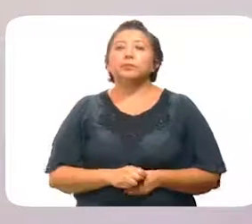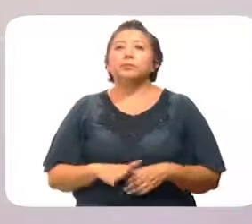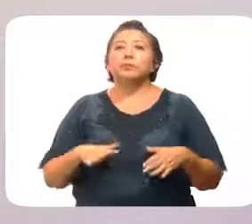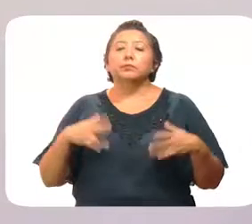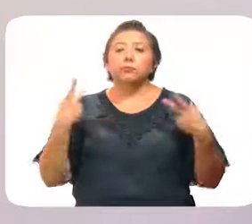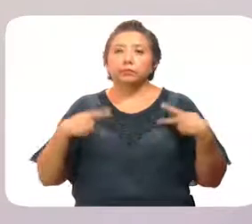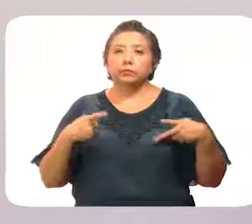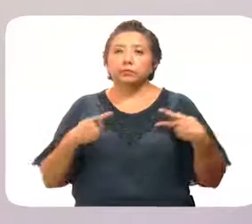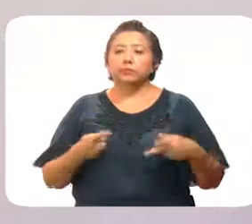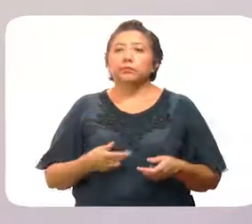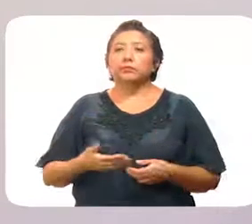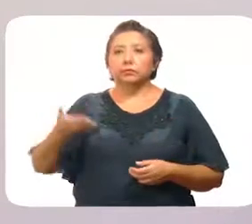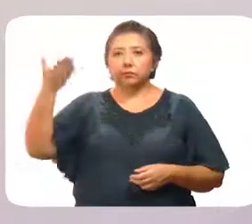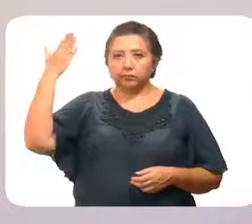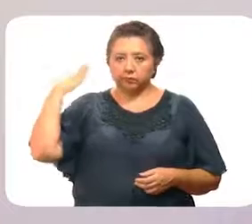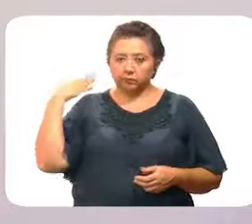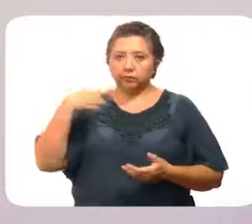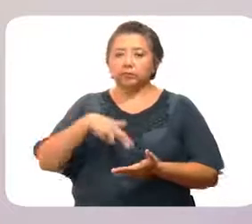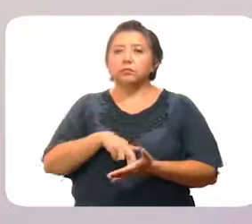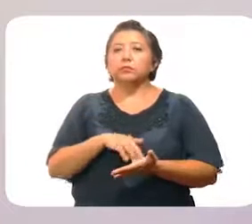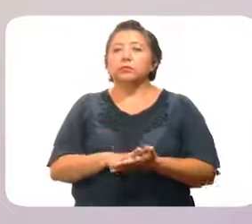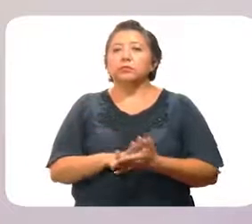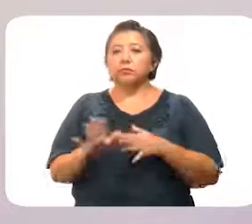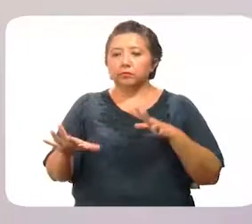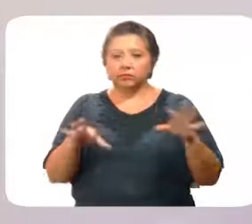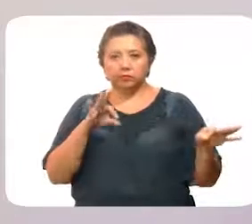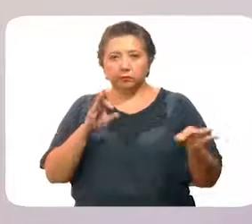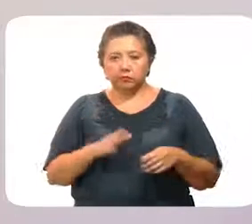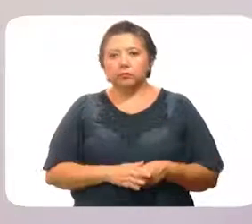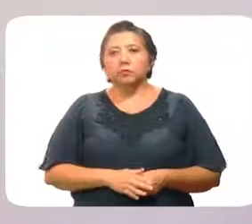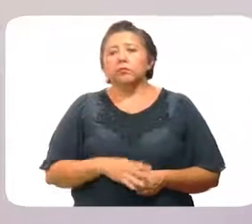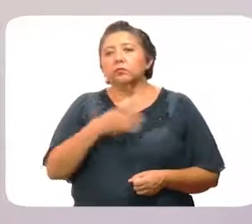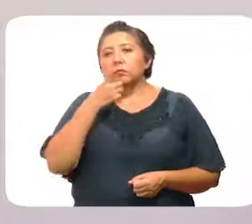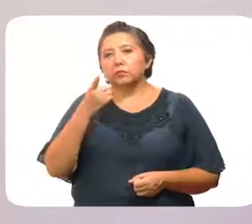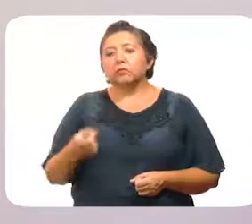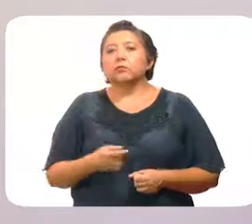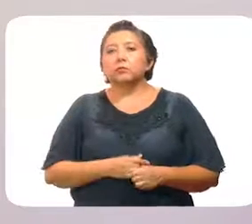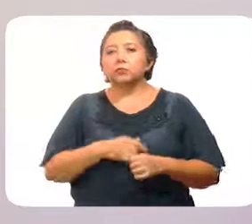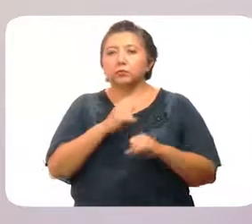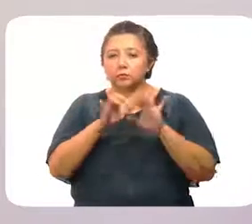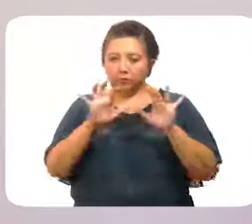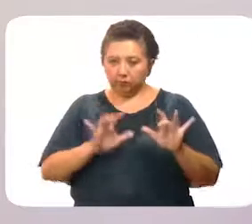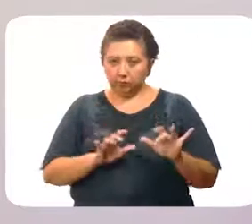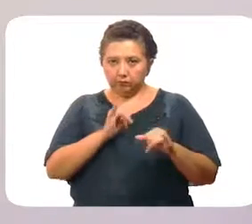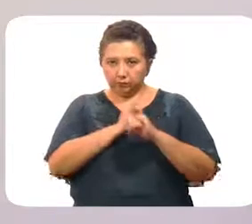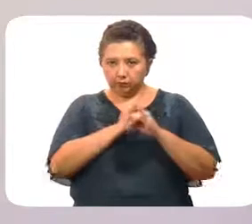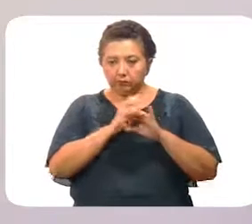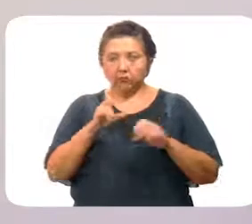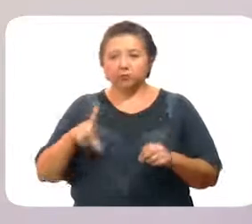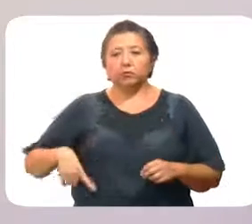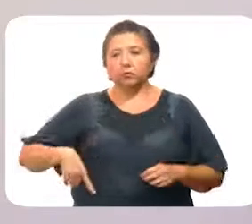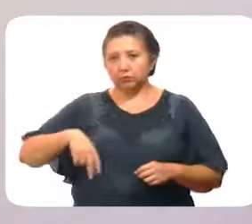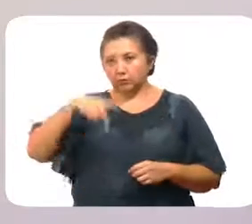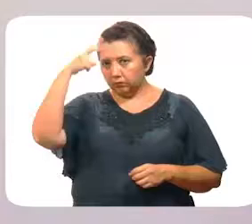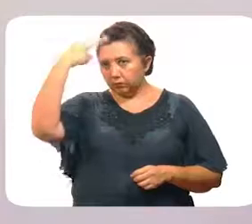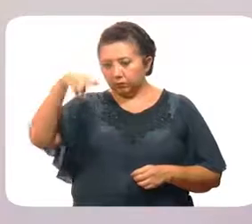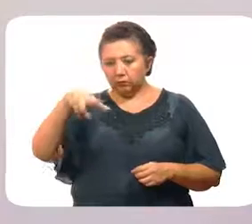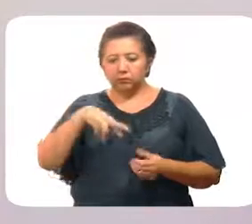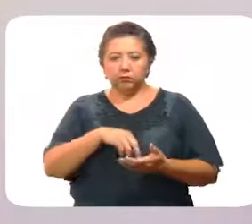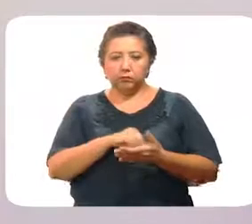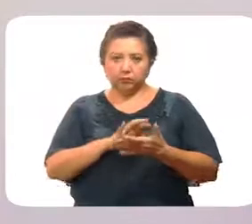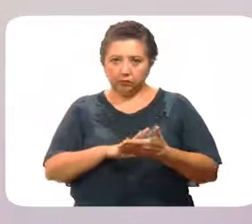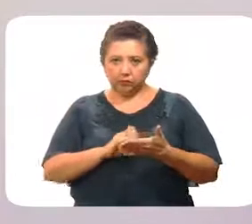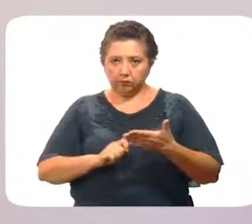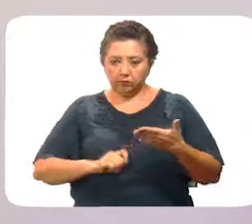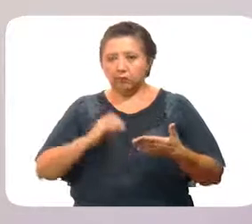la población que ha sido previamente registrada y seleccionada por medio de las plataformas del gobierno federal, quien está a cargo del proceso